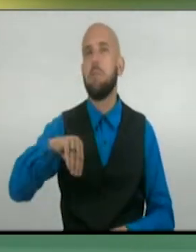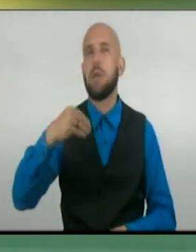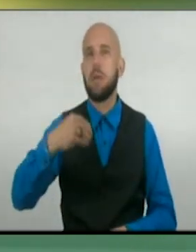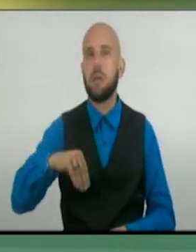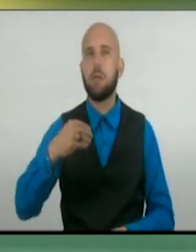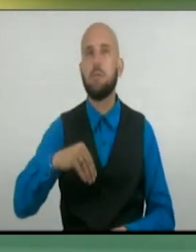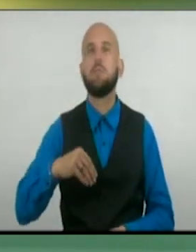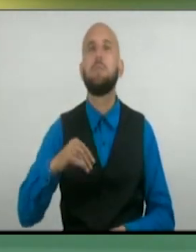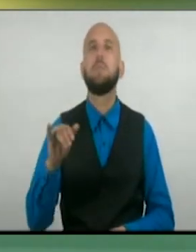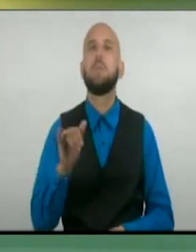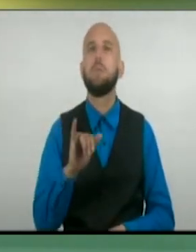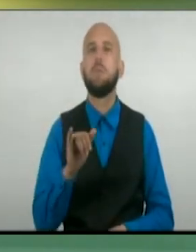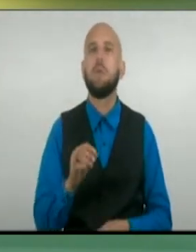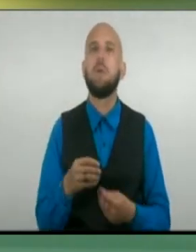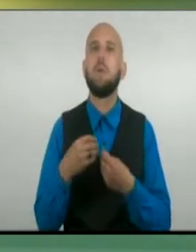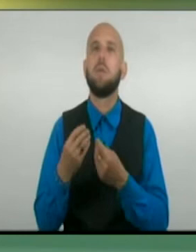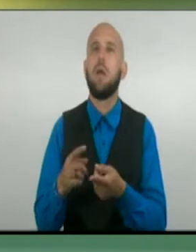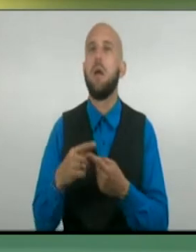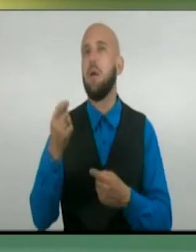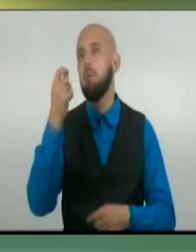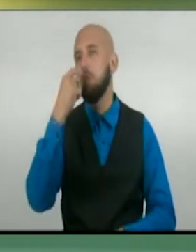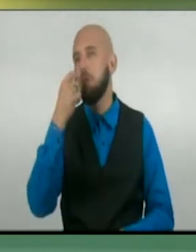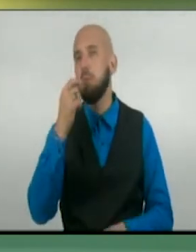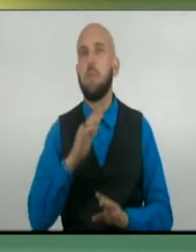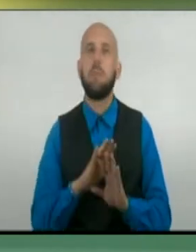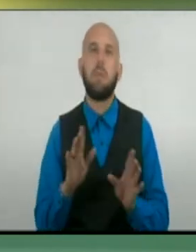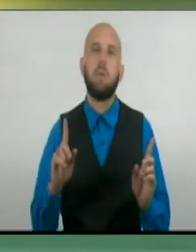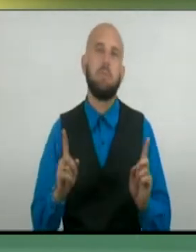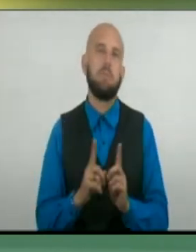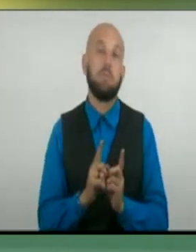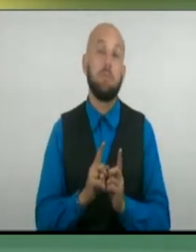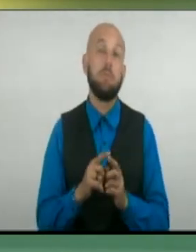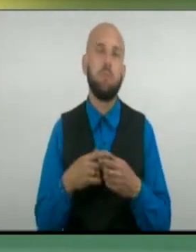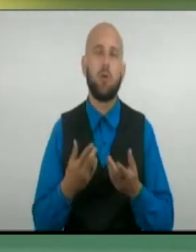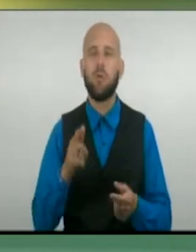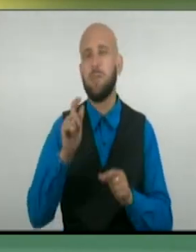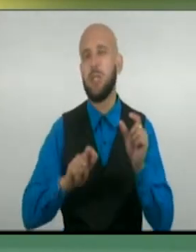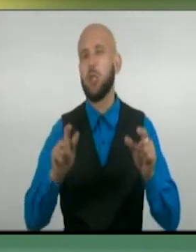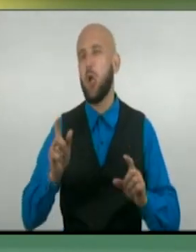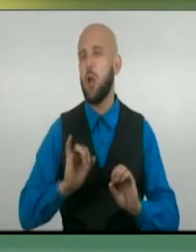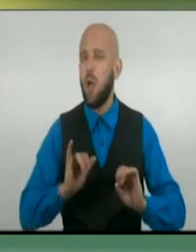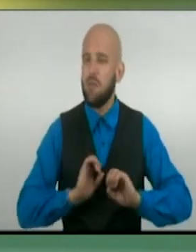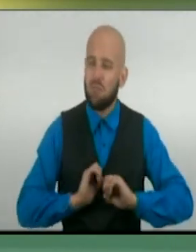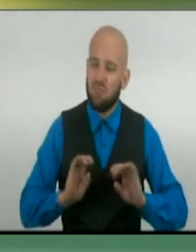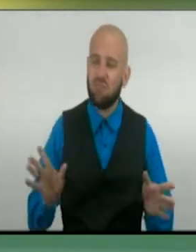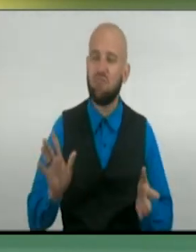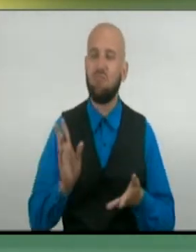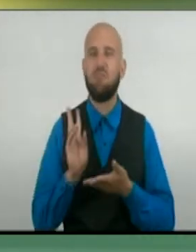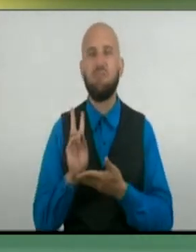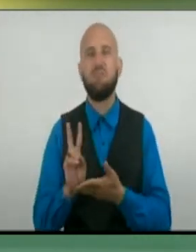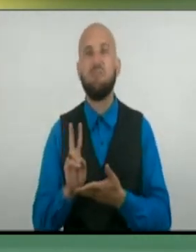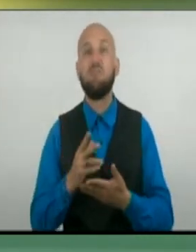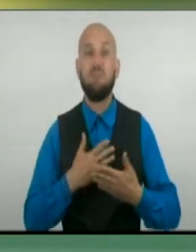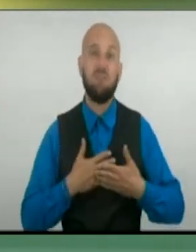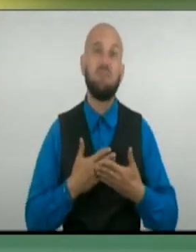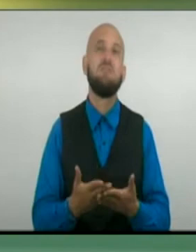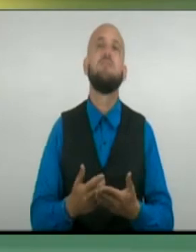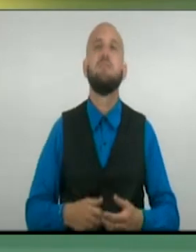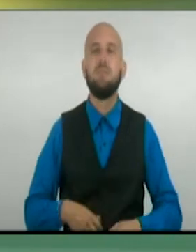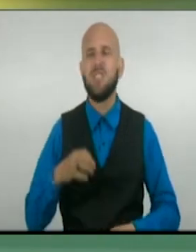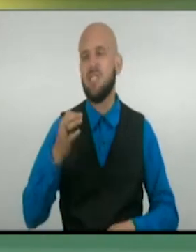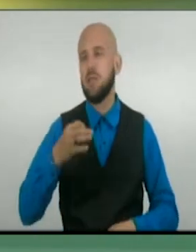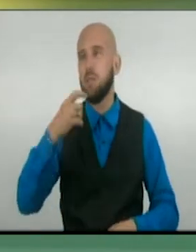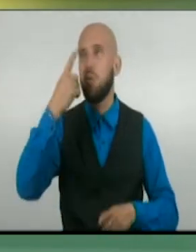plasmaféresis su suplemento o sea que es muchísimo mucho más que altruista se lo comparamos con otros países que las personas van a